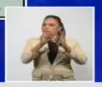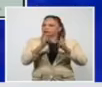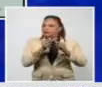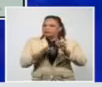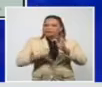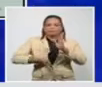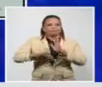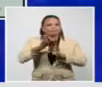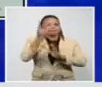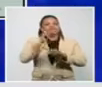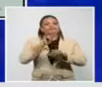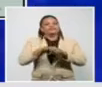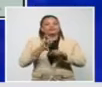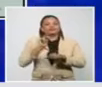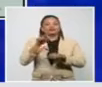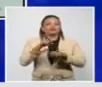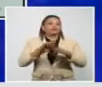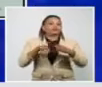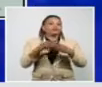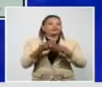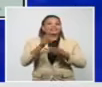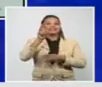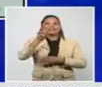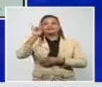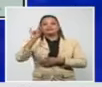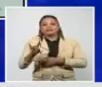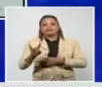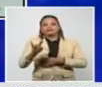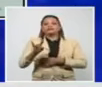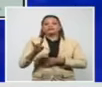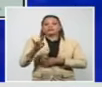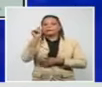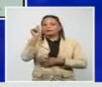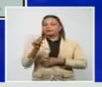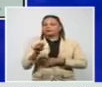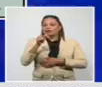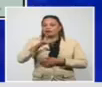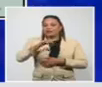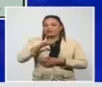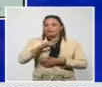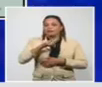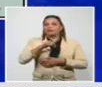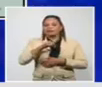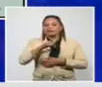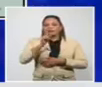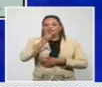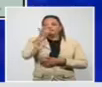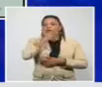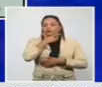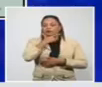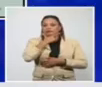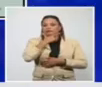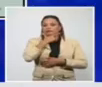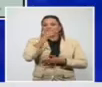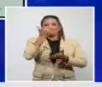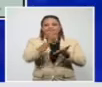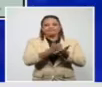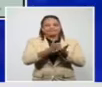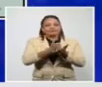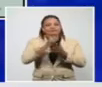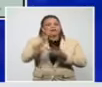elevada en estos últimos días, 39 pacientes autóctonos. El municipio Cabecera con la cifra